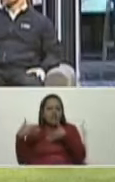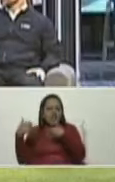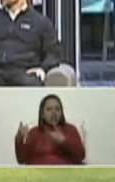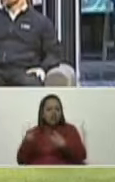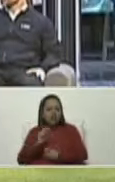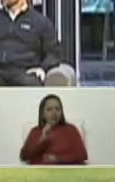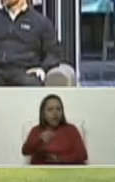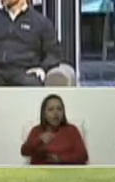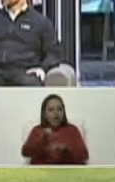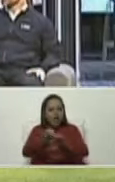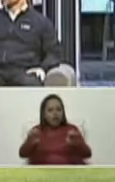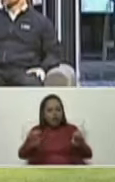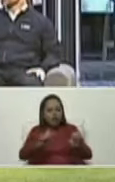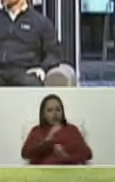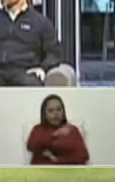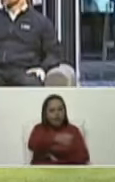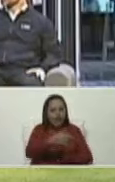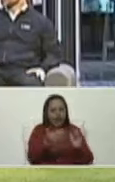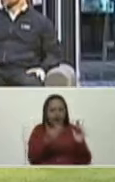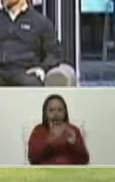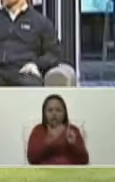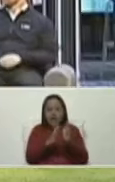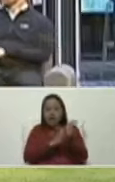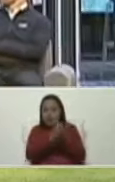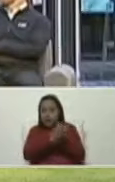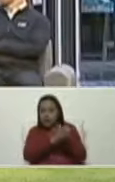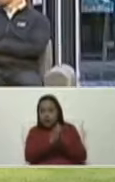educación, viviendas, emprendimiento,